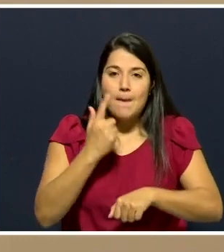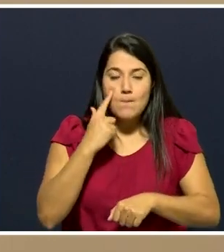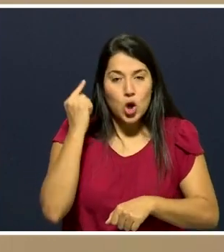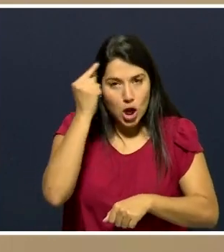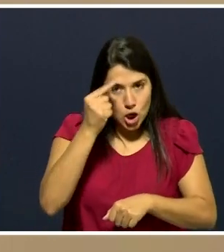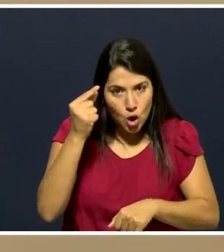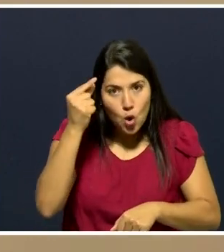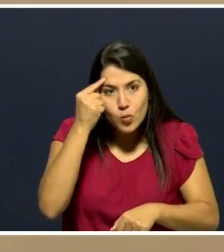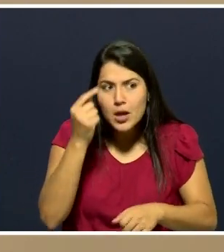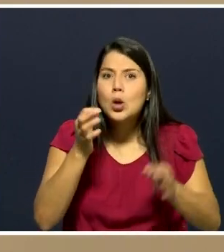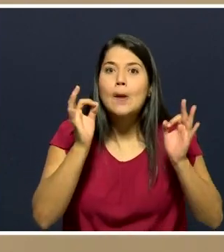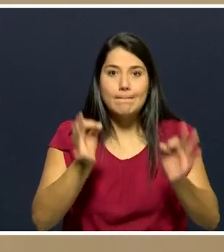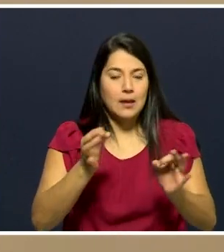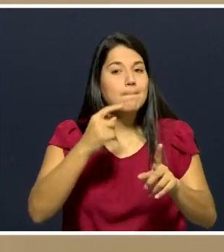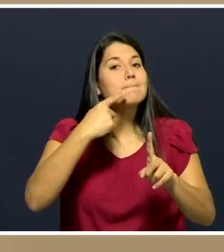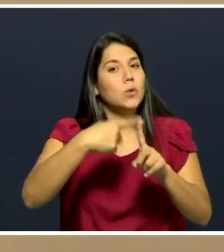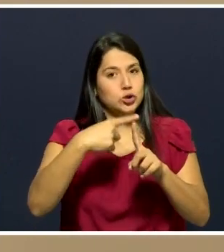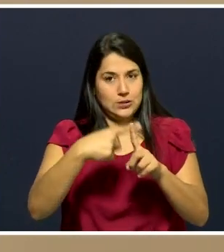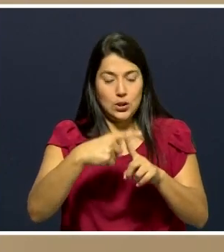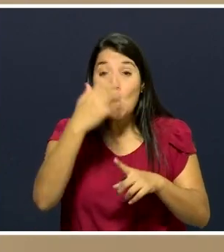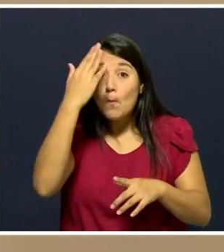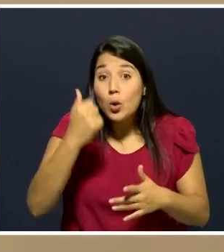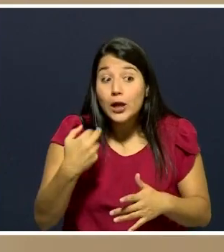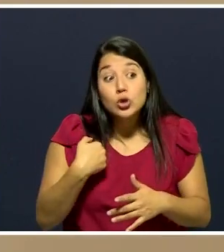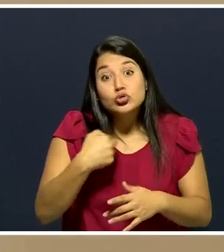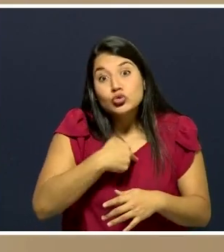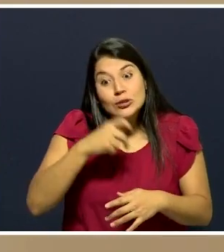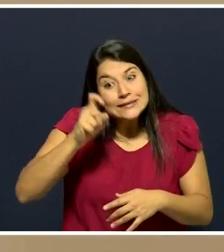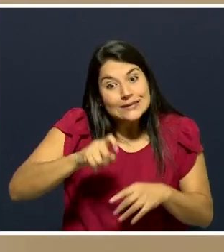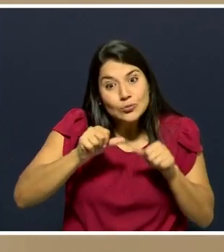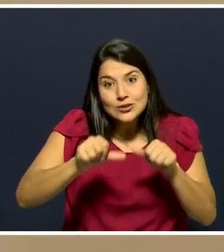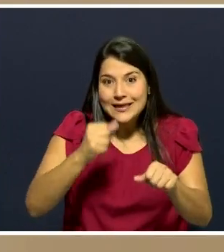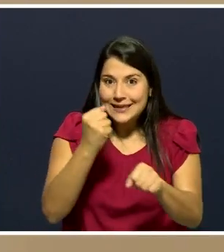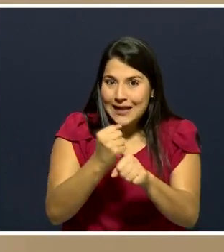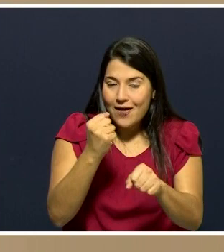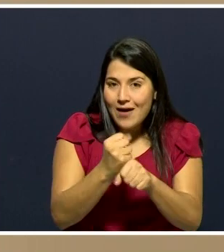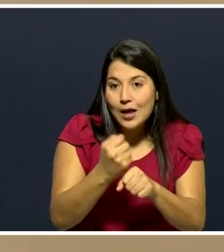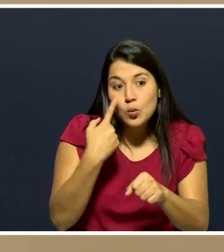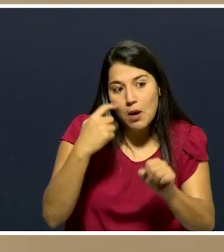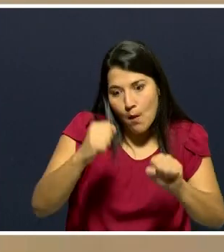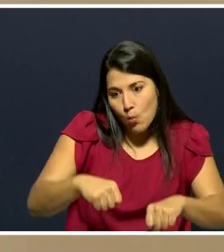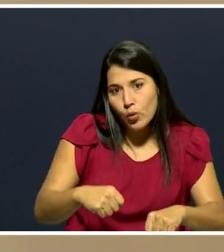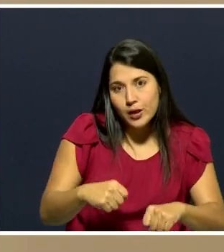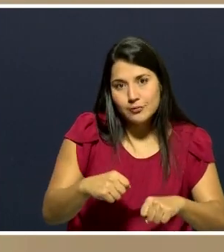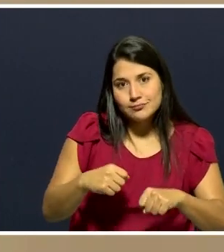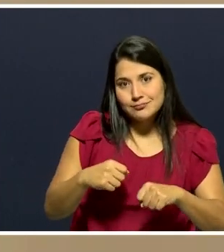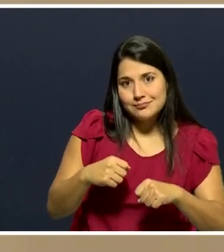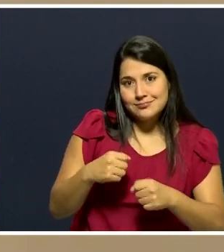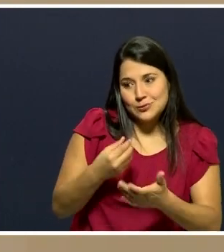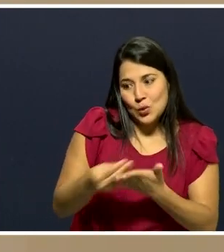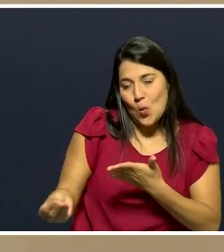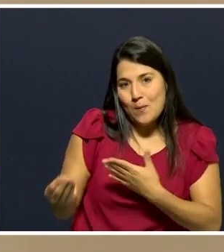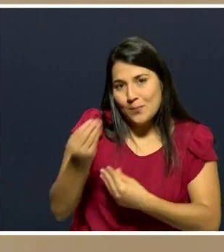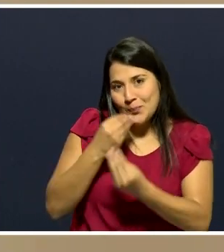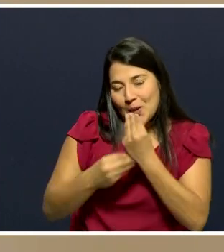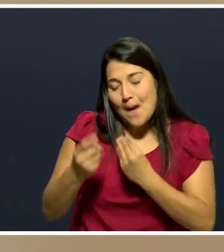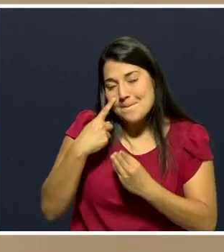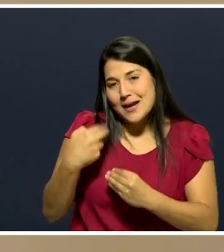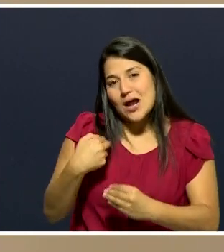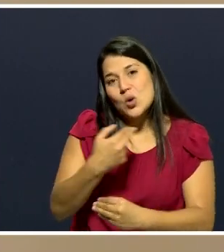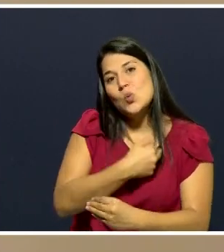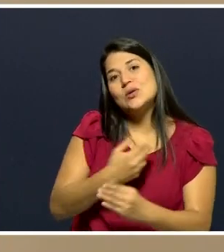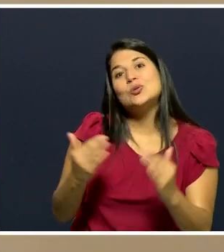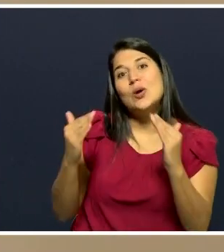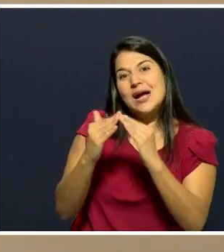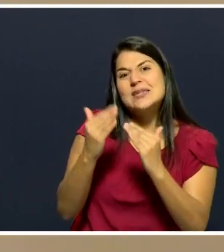bien, positivamente, ya que tenemos que trabajar y llevar el sustento al hogar, ya porque el 80% son jefas